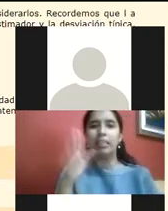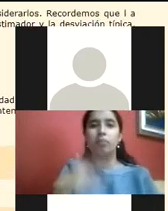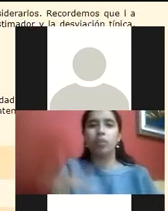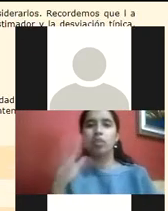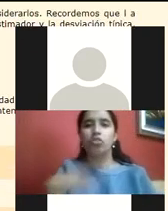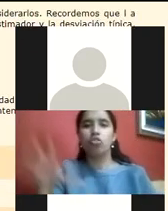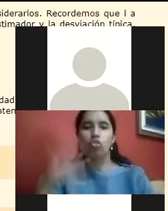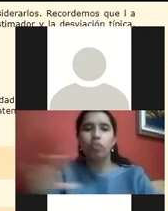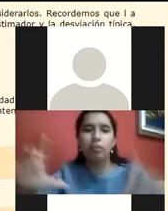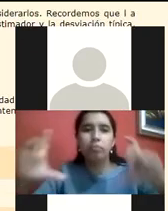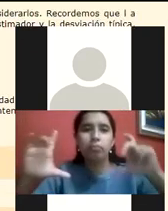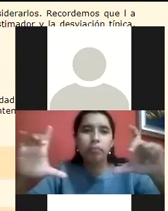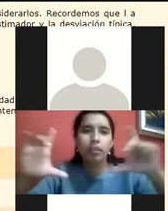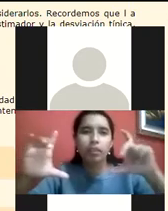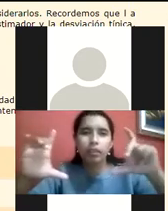media.